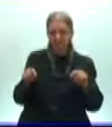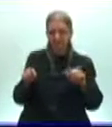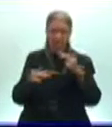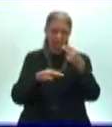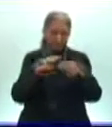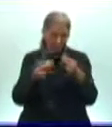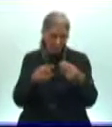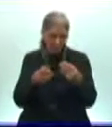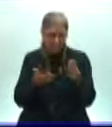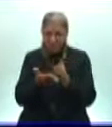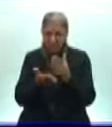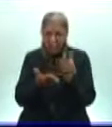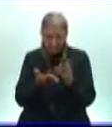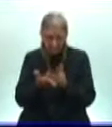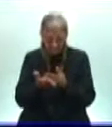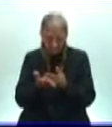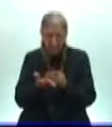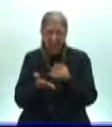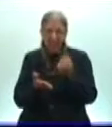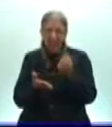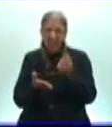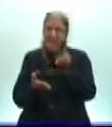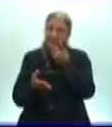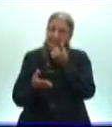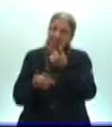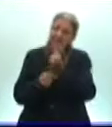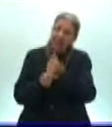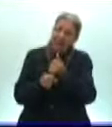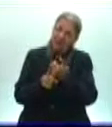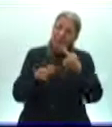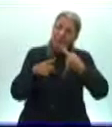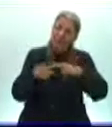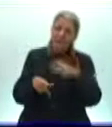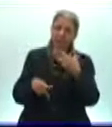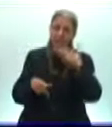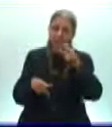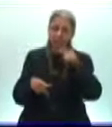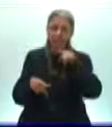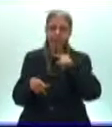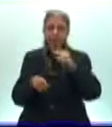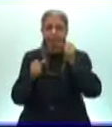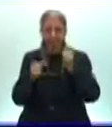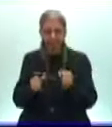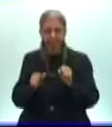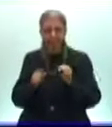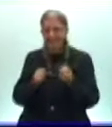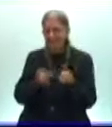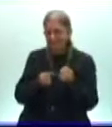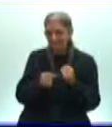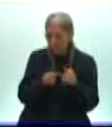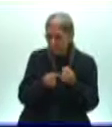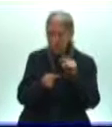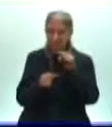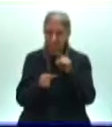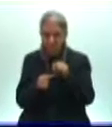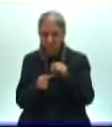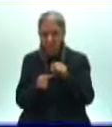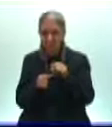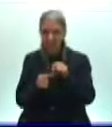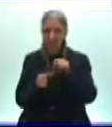bueno, evidentemente ustedes por la longitud, la diferencia de los lados, también podrían